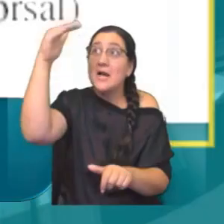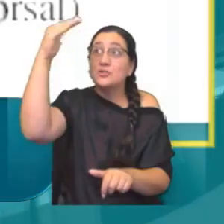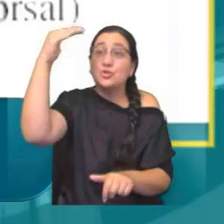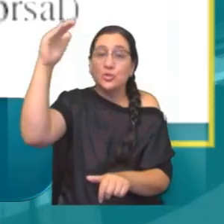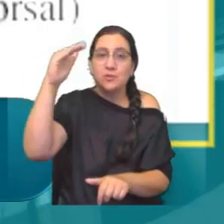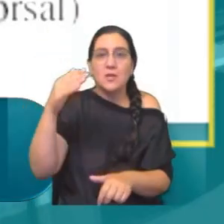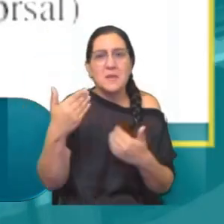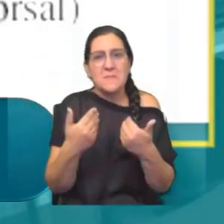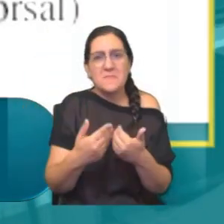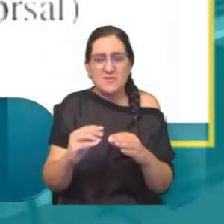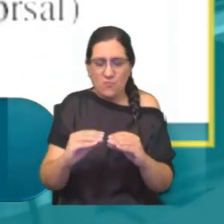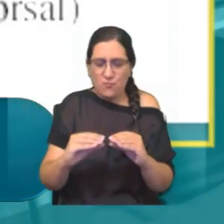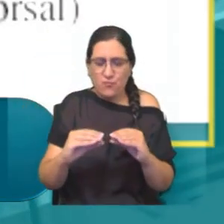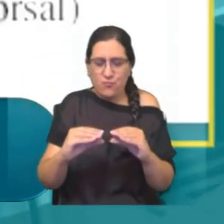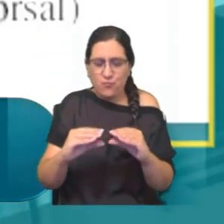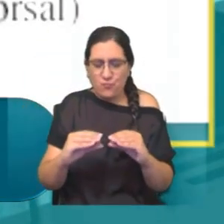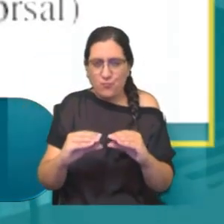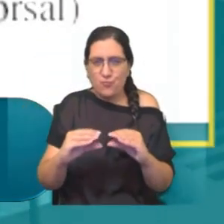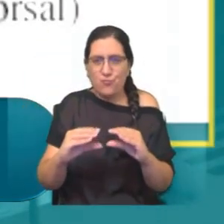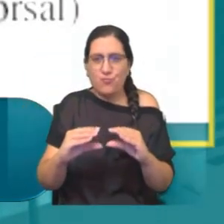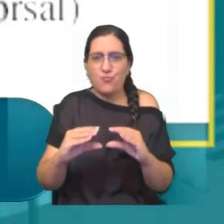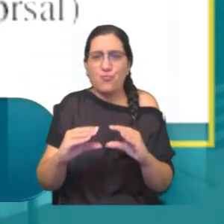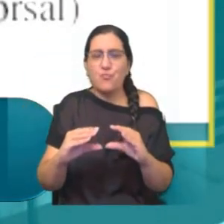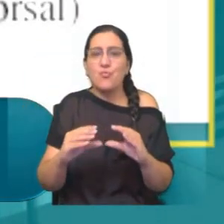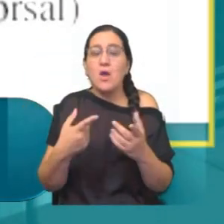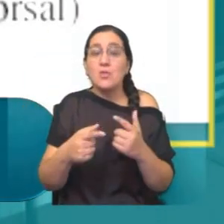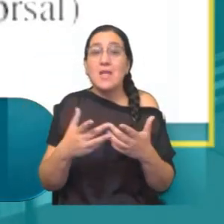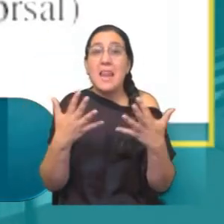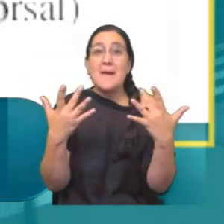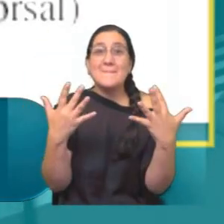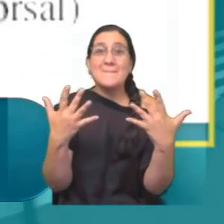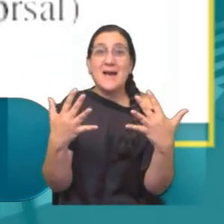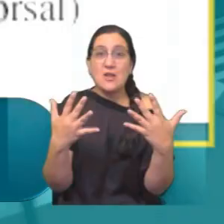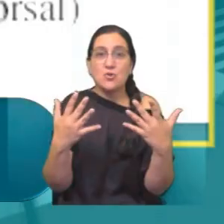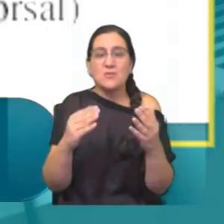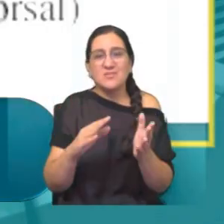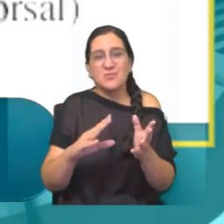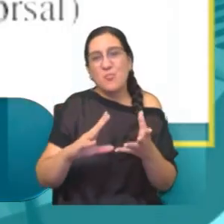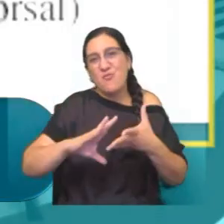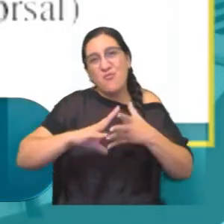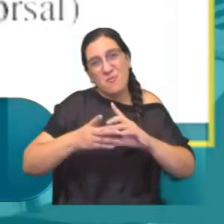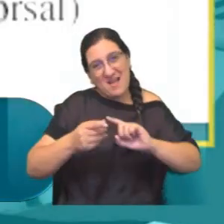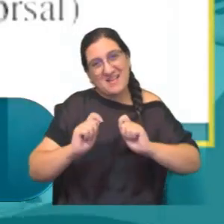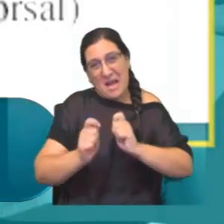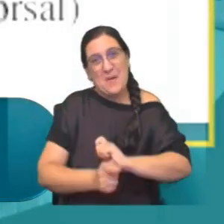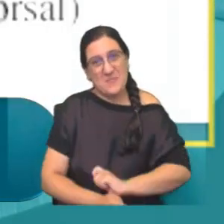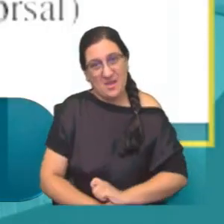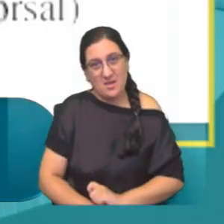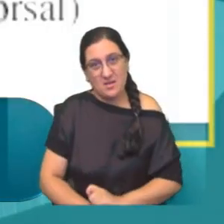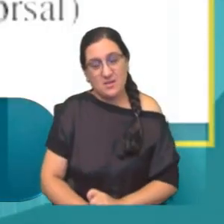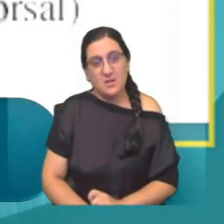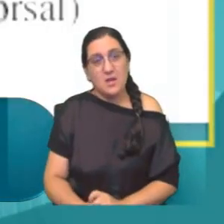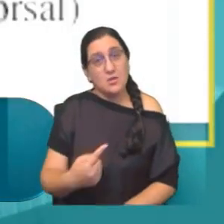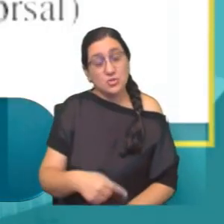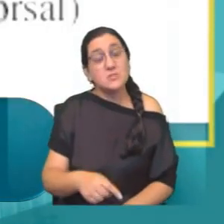cuadros, inflamaciones repetidas, la mano se le empieza a deformar hacia el sector cubital, como hemos dicho, bueno, probablemente estén